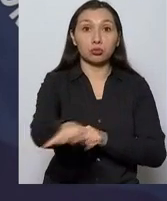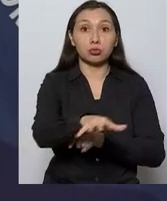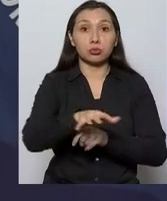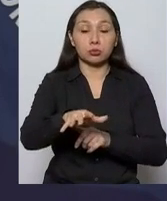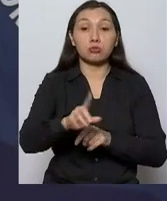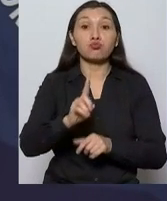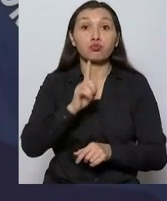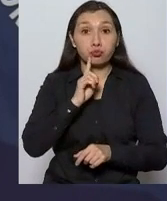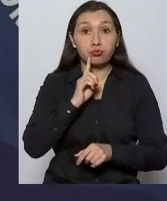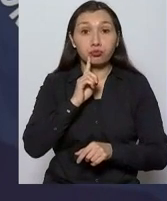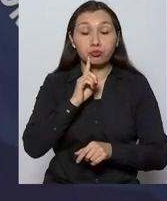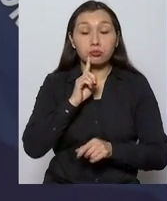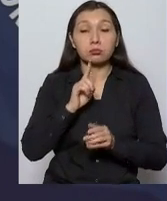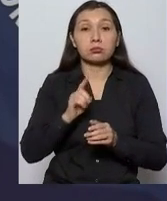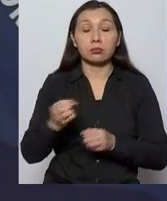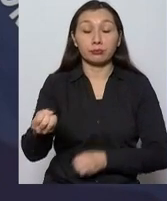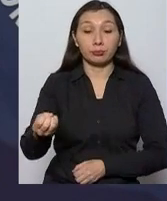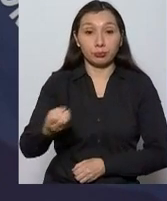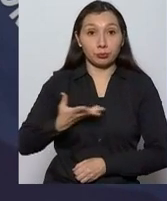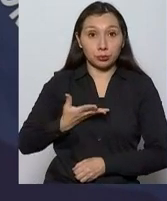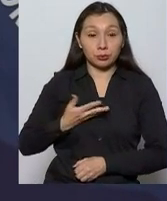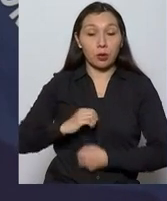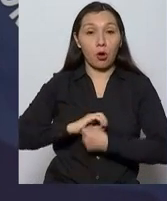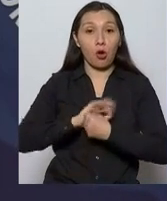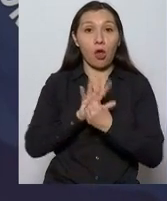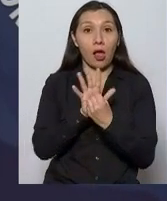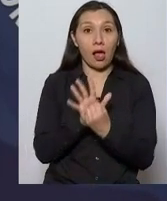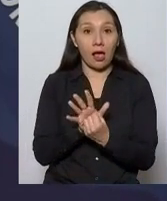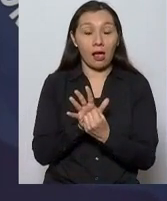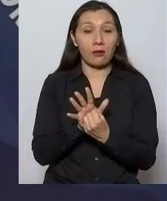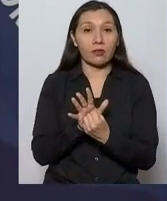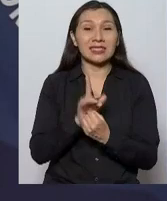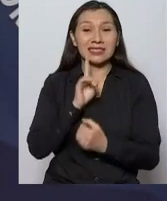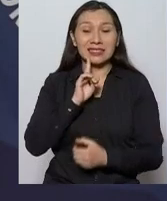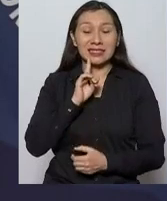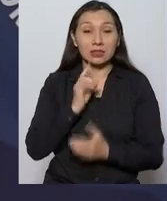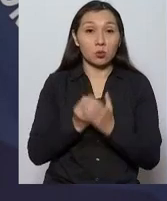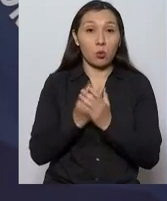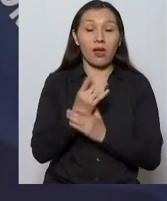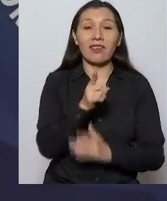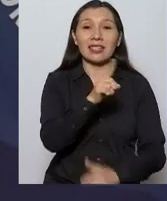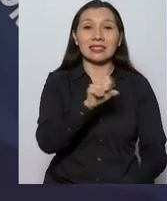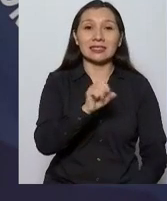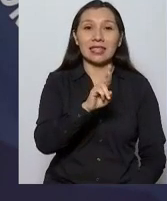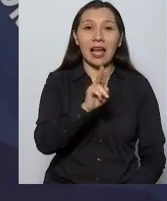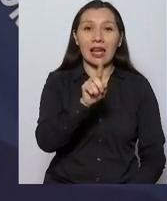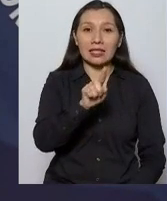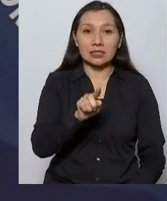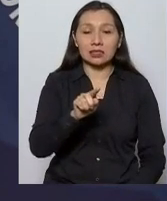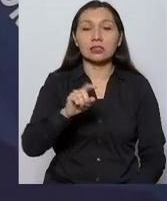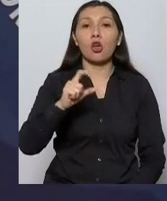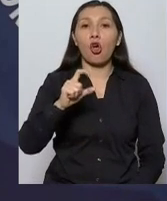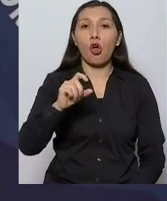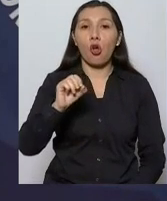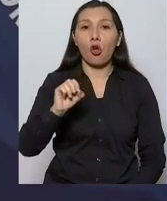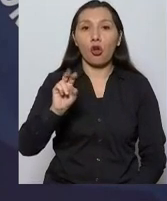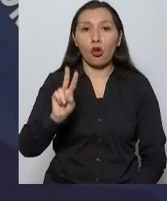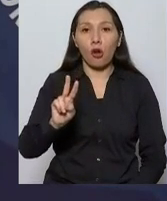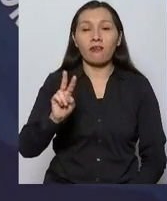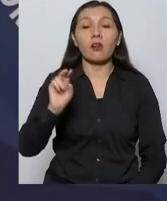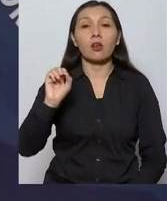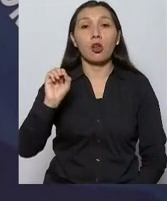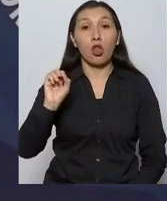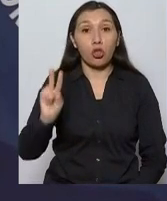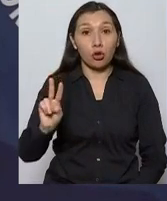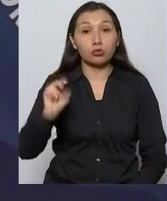que sufren una infección por este nuevo virus, SARS-CoV-2, lo